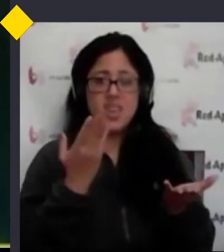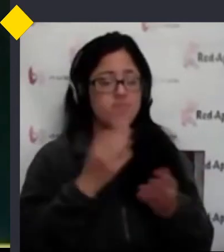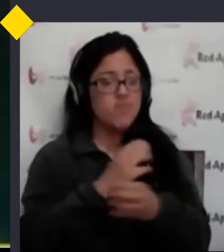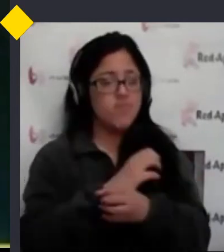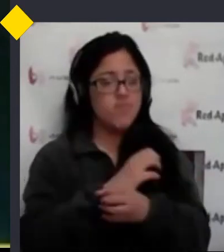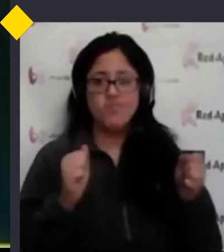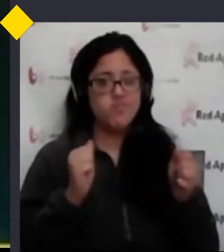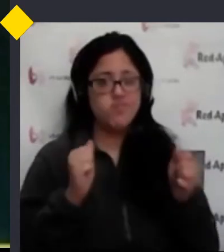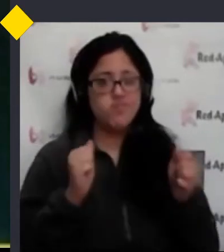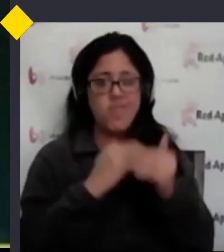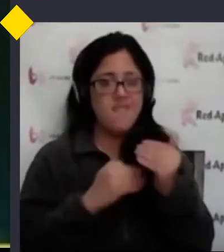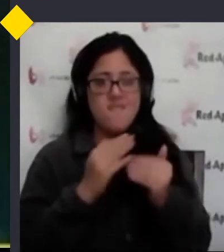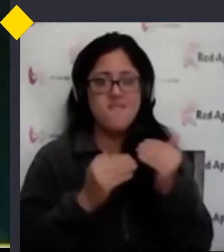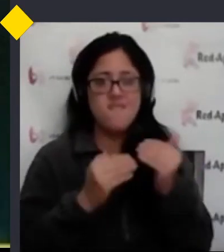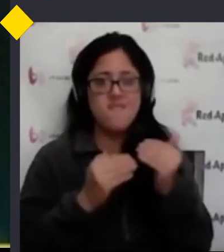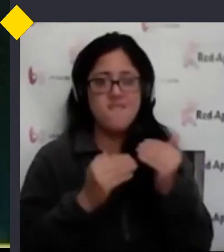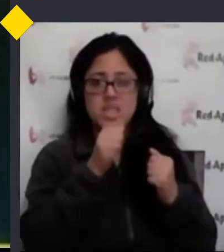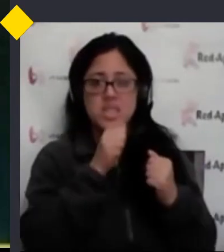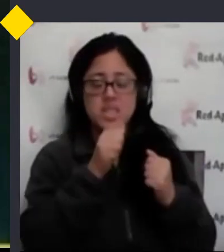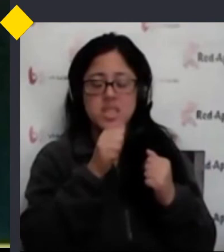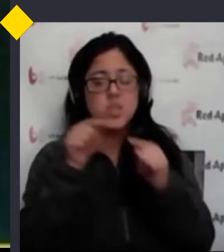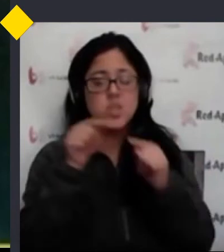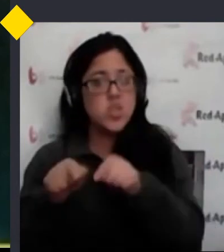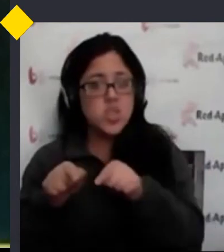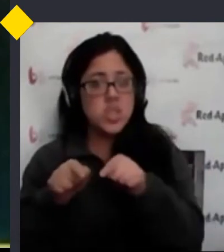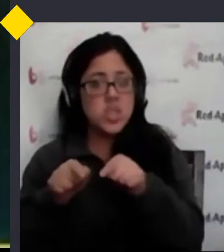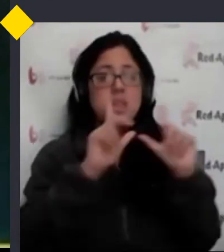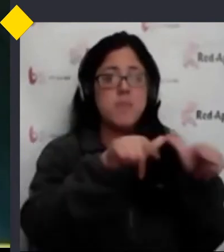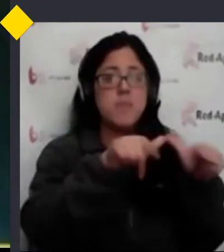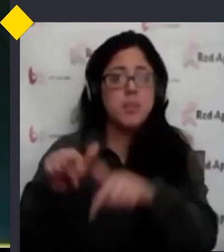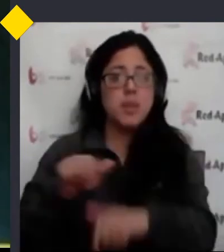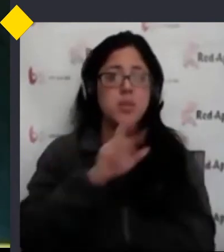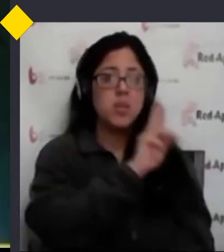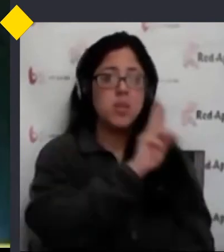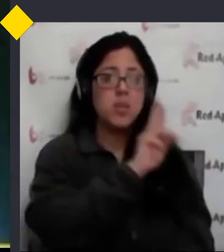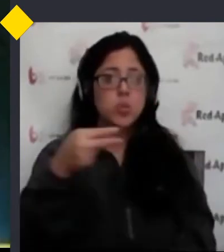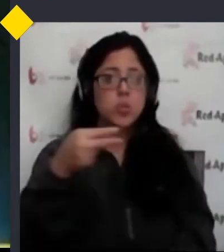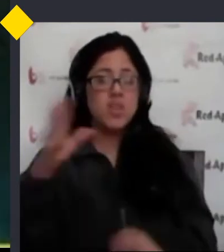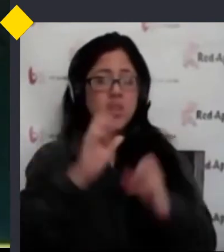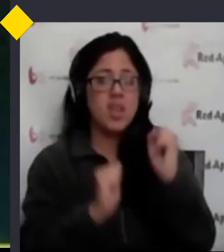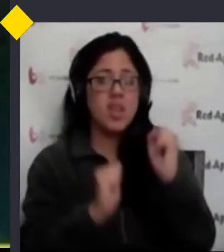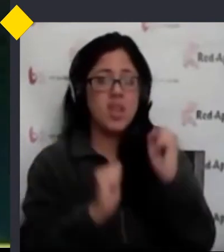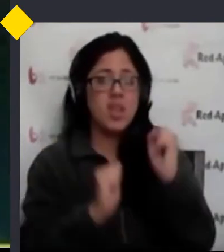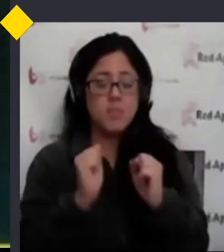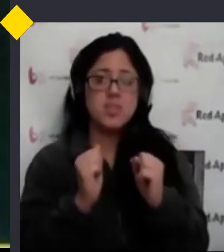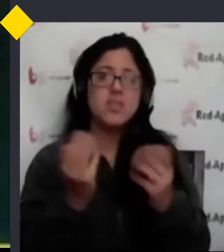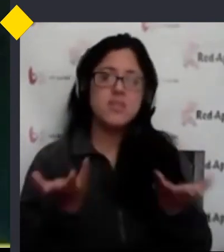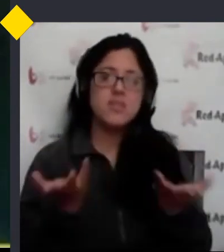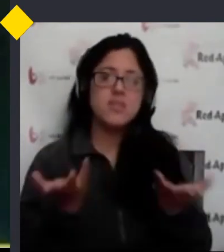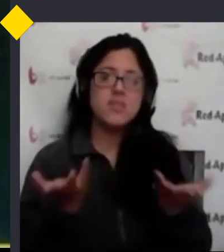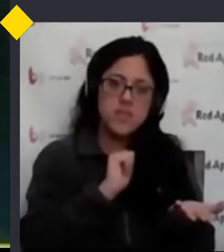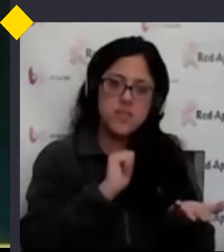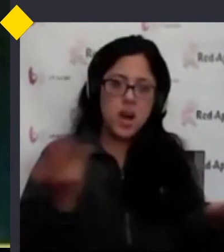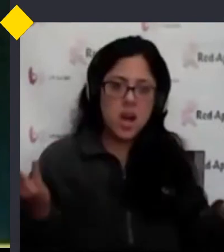creo que ahí las áreas de recursos humanos de las empresas están al debe. Amigas